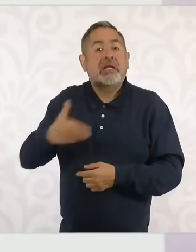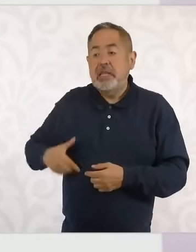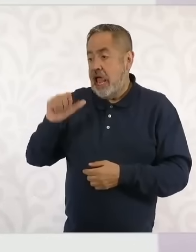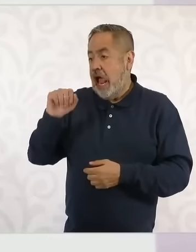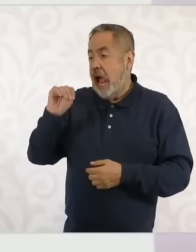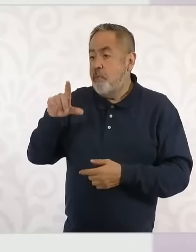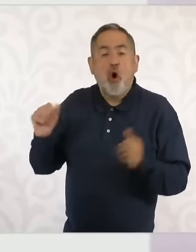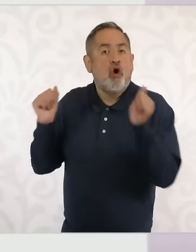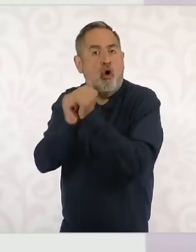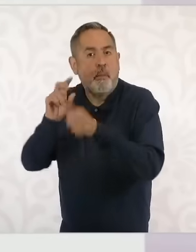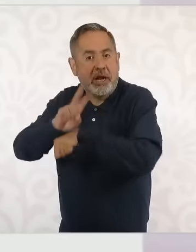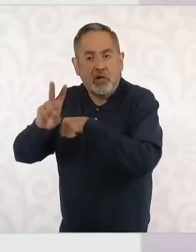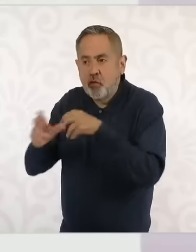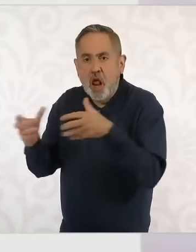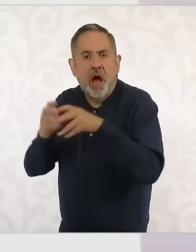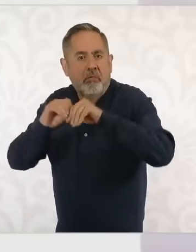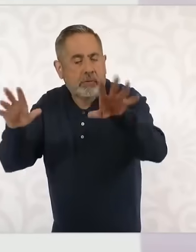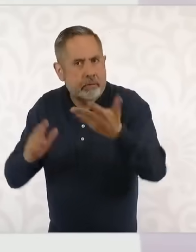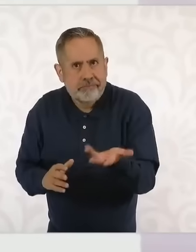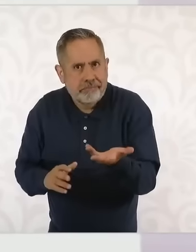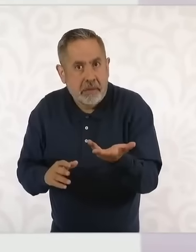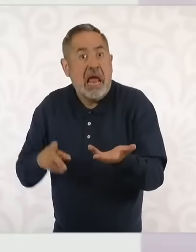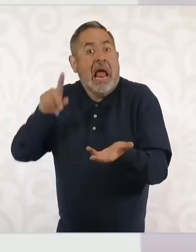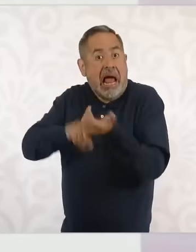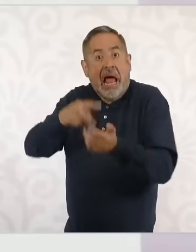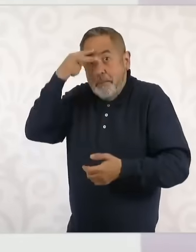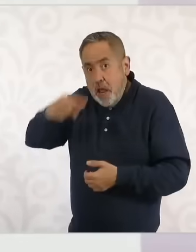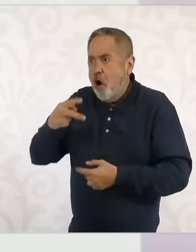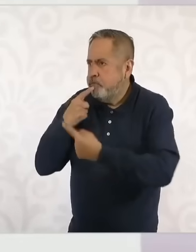relación a Venezuela. En México hubo conversaciones